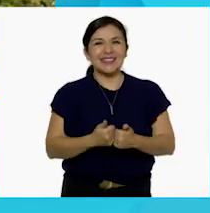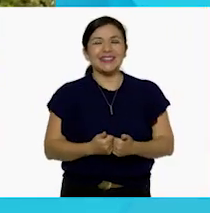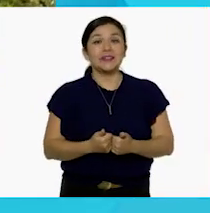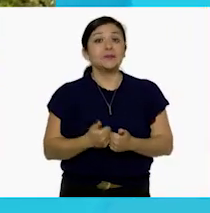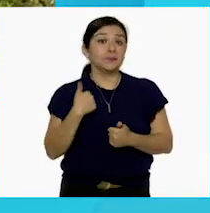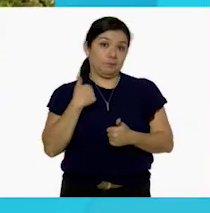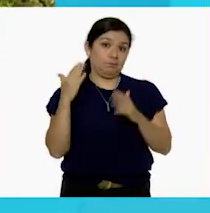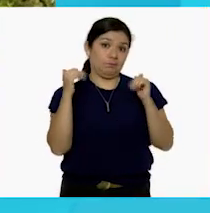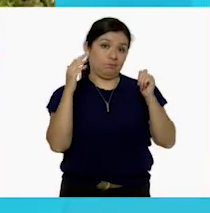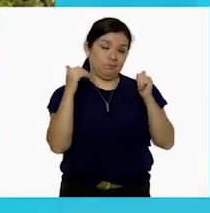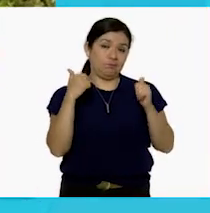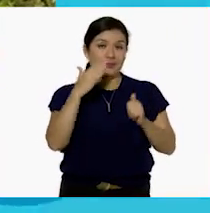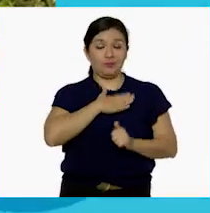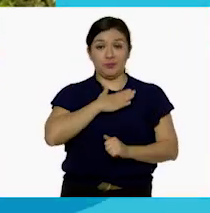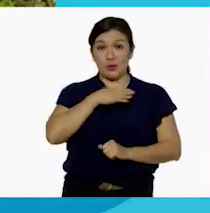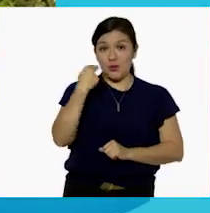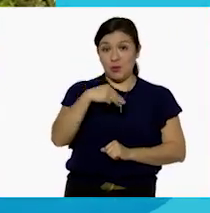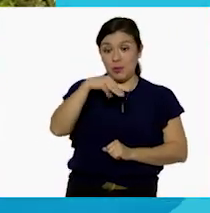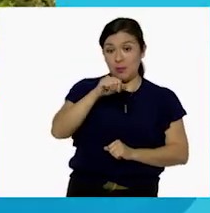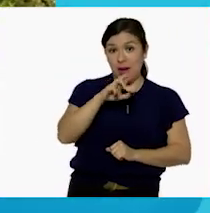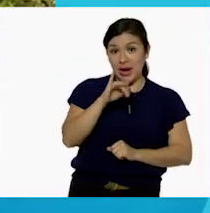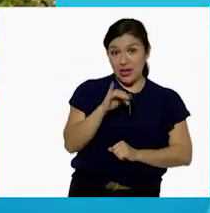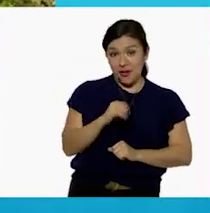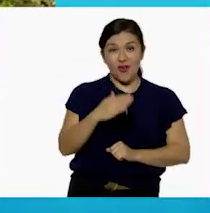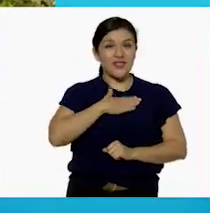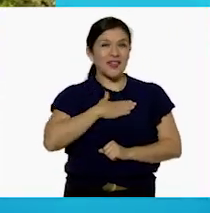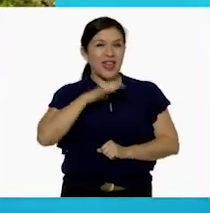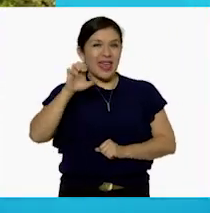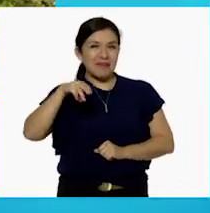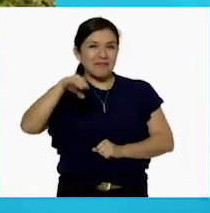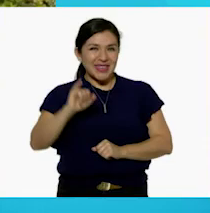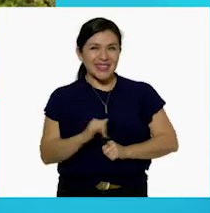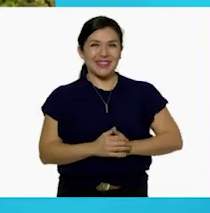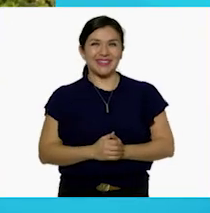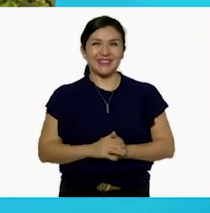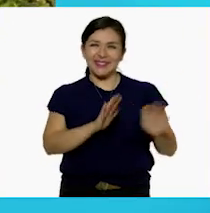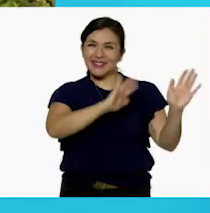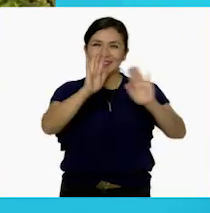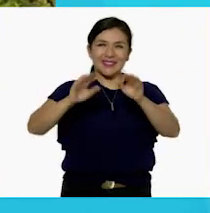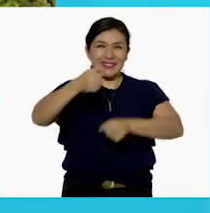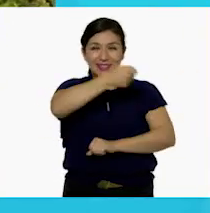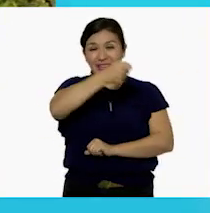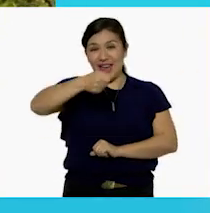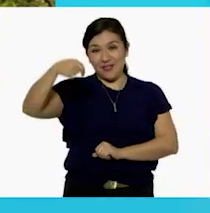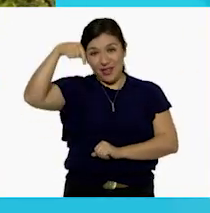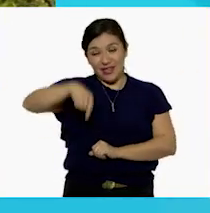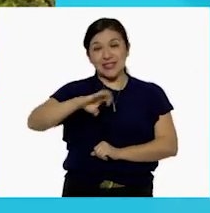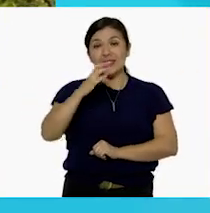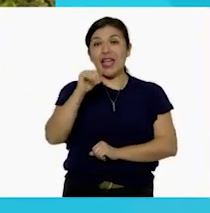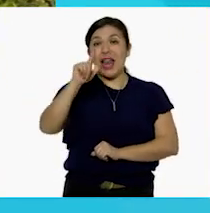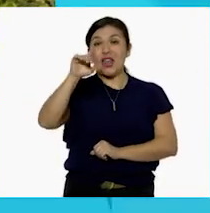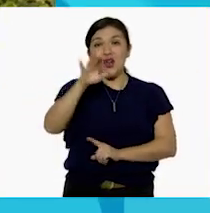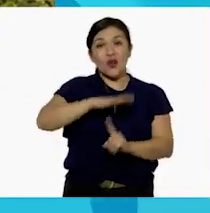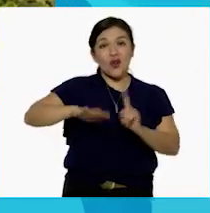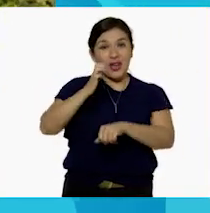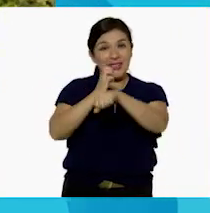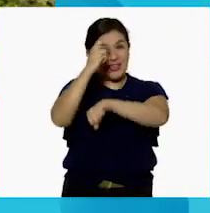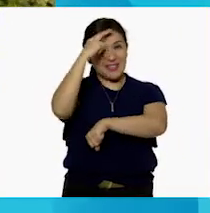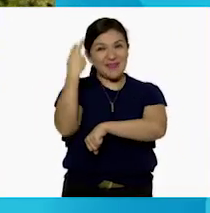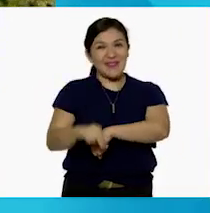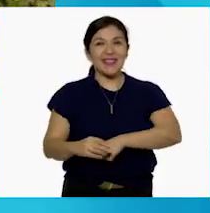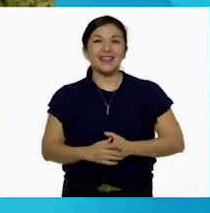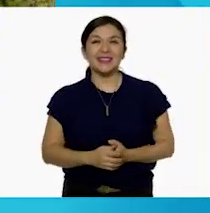Se despiden sus amigos Mario y Emiliano. Saludos desde Chalco. Estado de